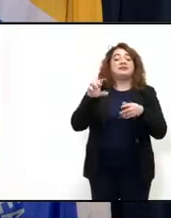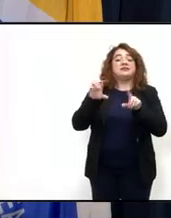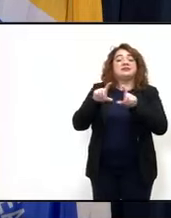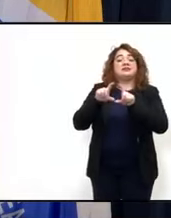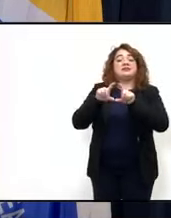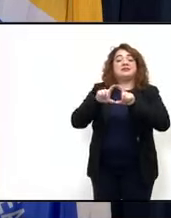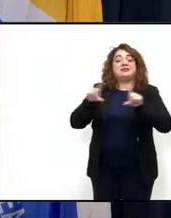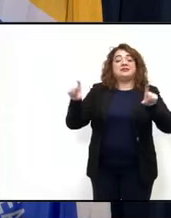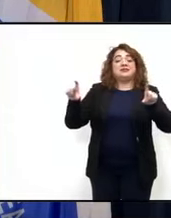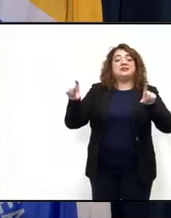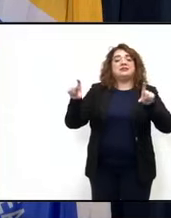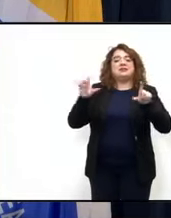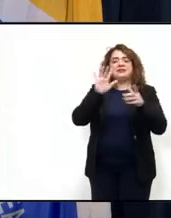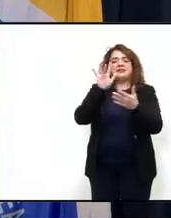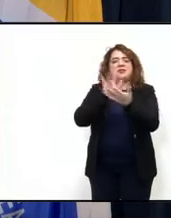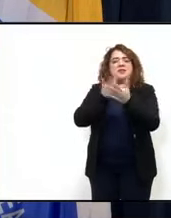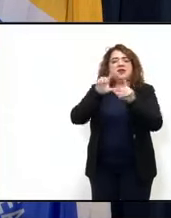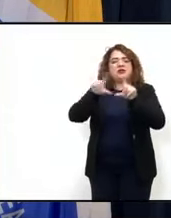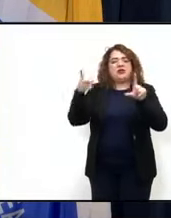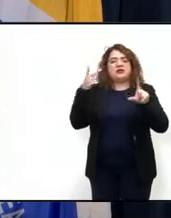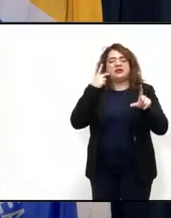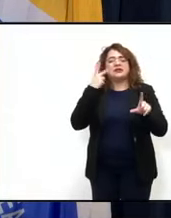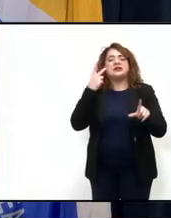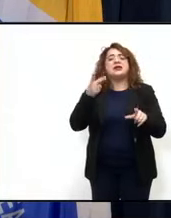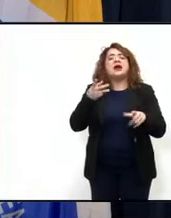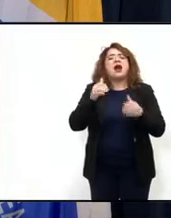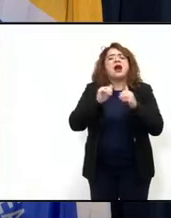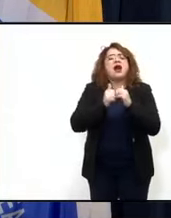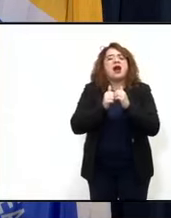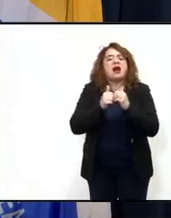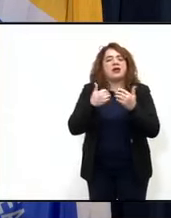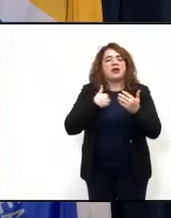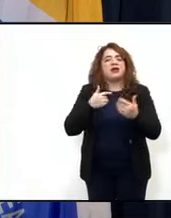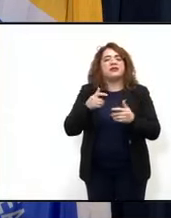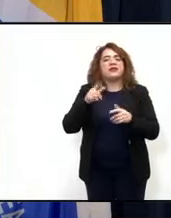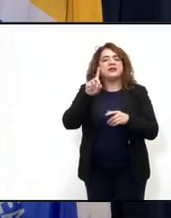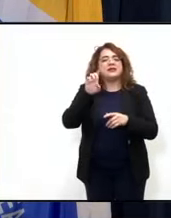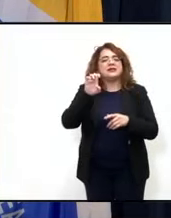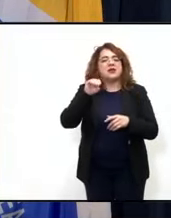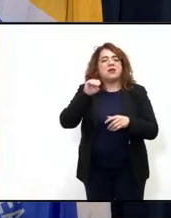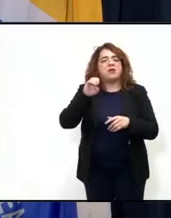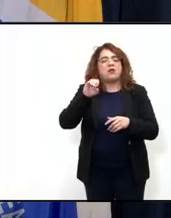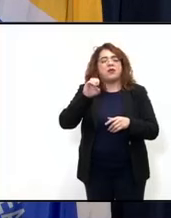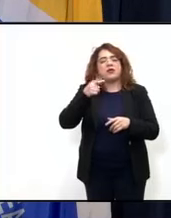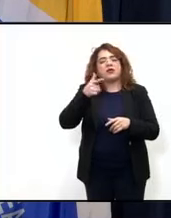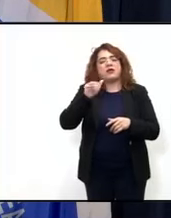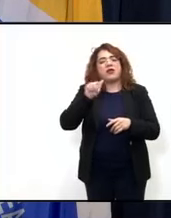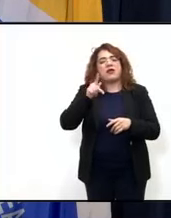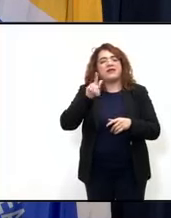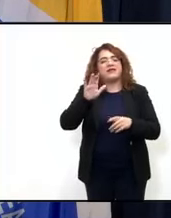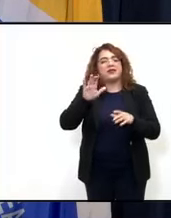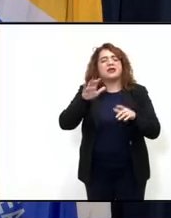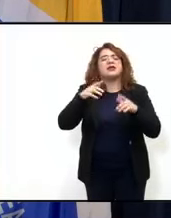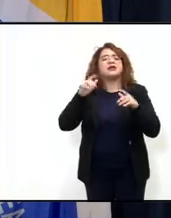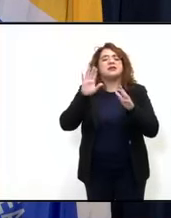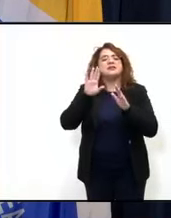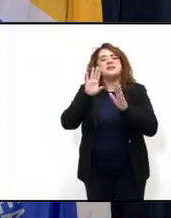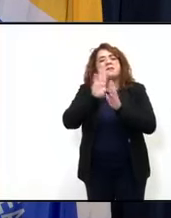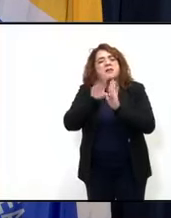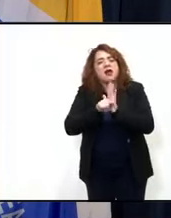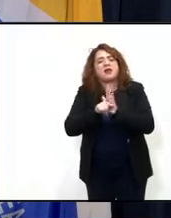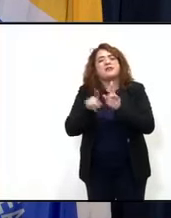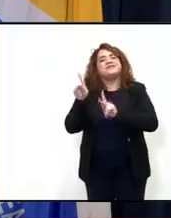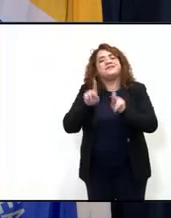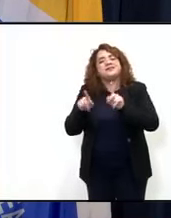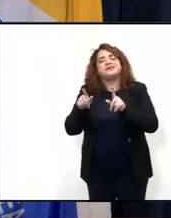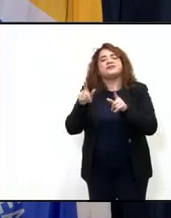la demografía y la equidad. Estos datos son específicos de los residentes aquí de la ciudad de Long Beach,